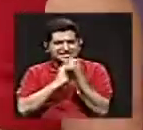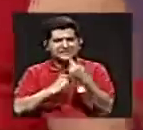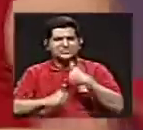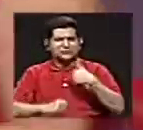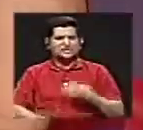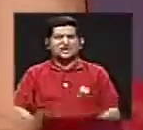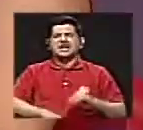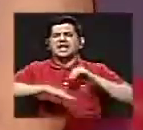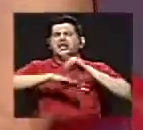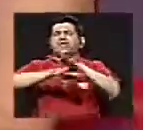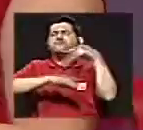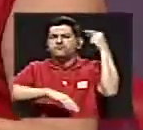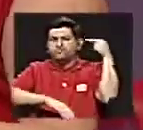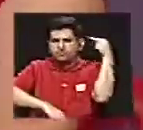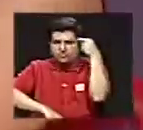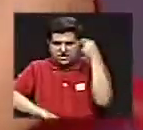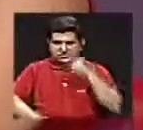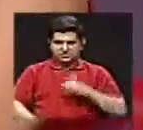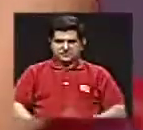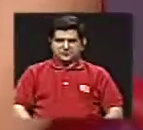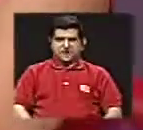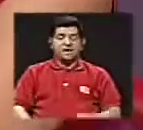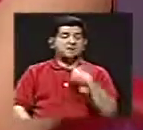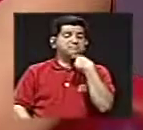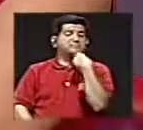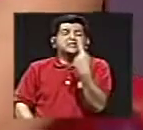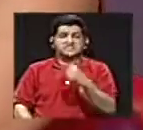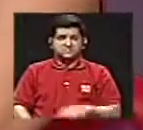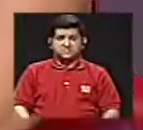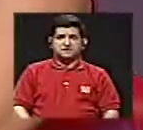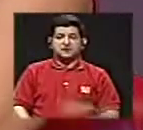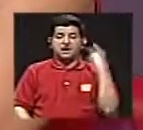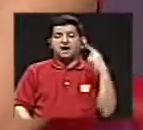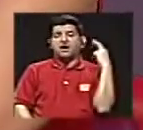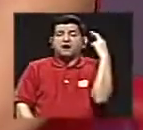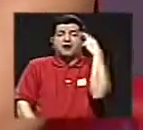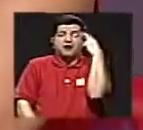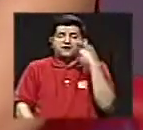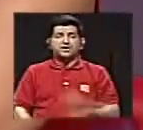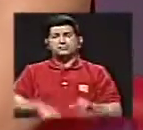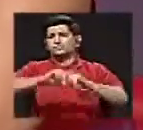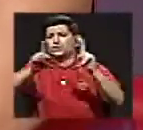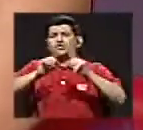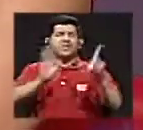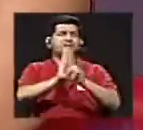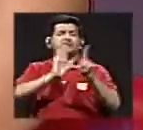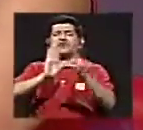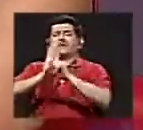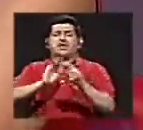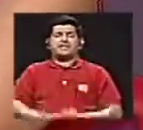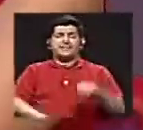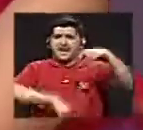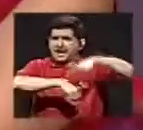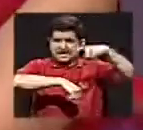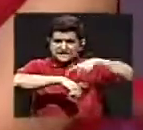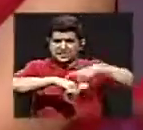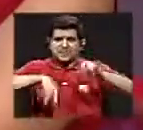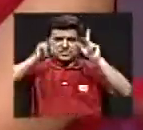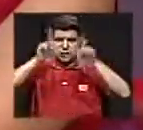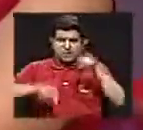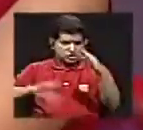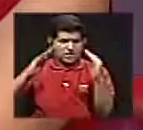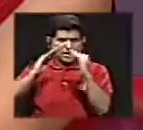una injerencia del Estado, ¿verdad? Alegando que por razones de distintas leyes, en este momento la gente